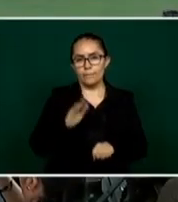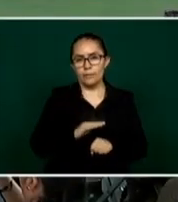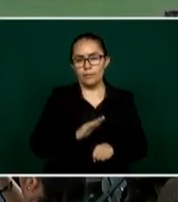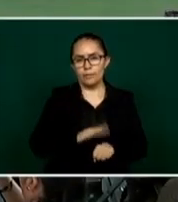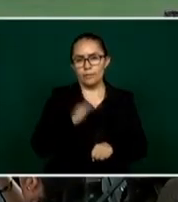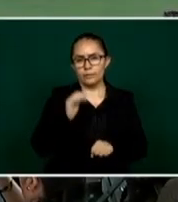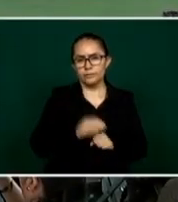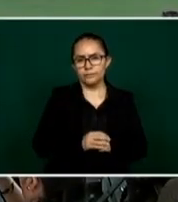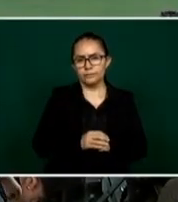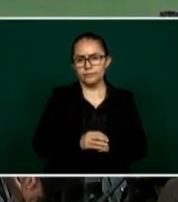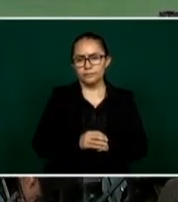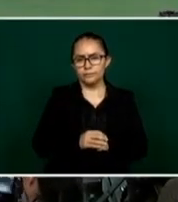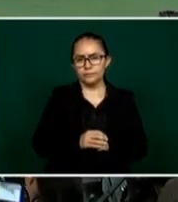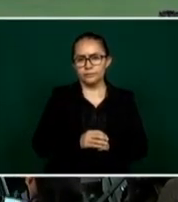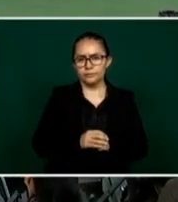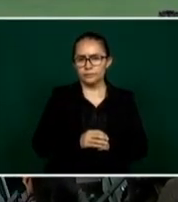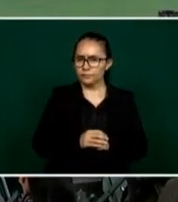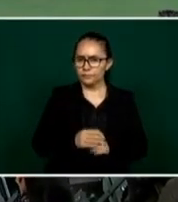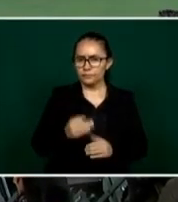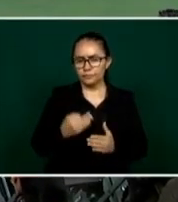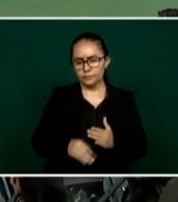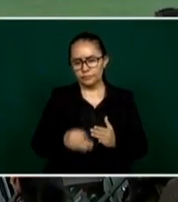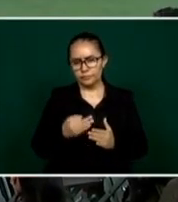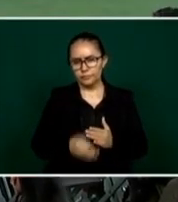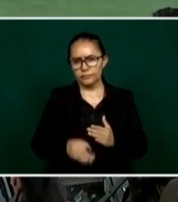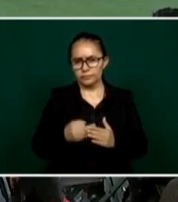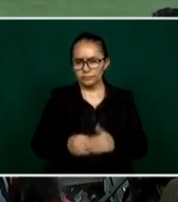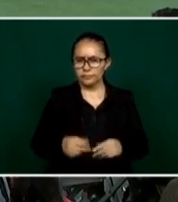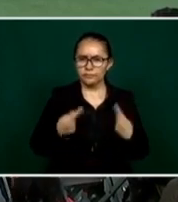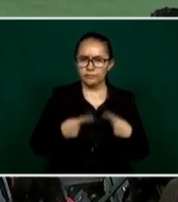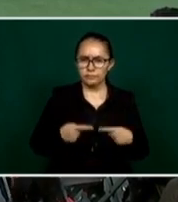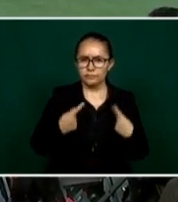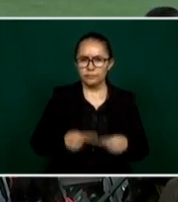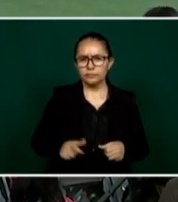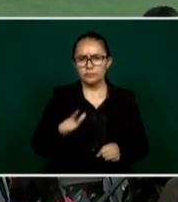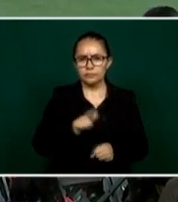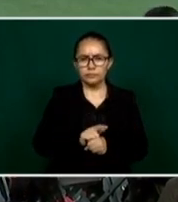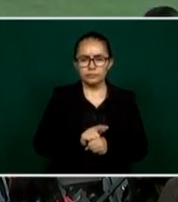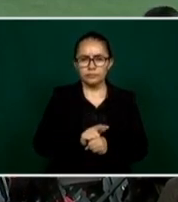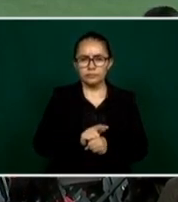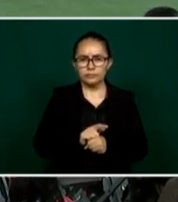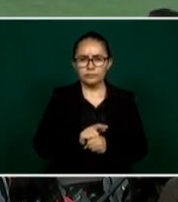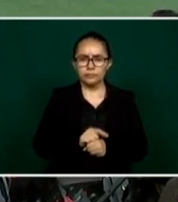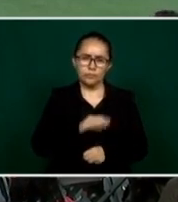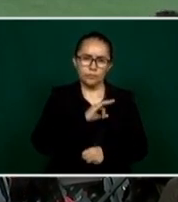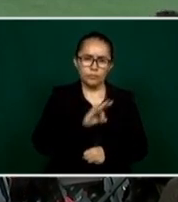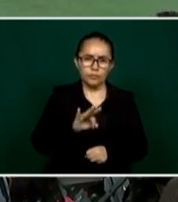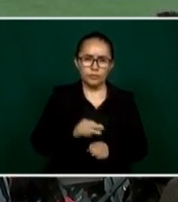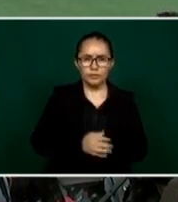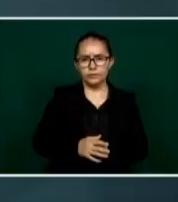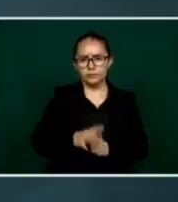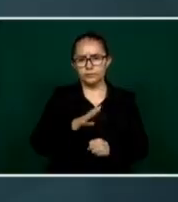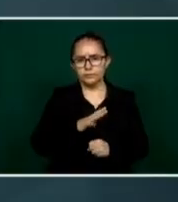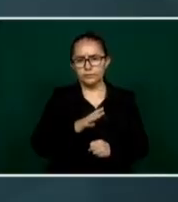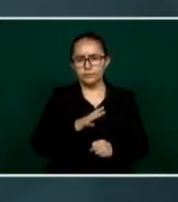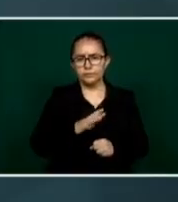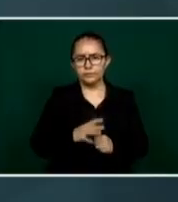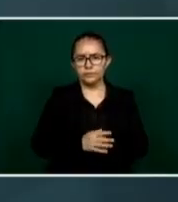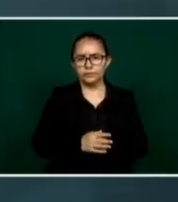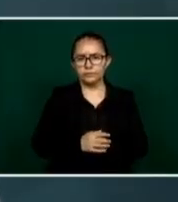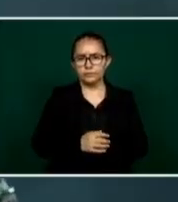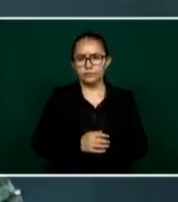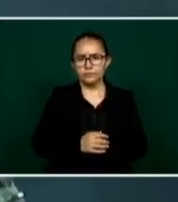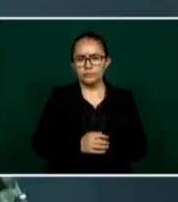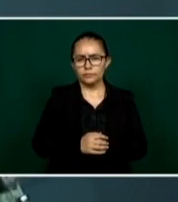número de efectivos. Y también la posibilidad de poder tener cubierta con